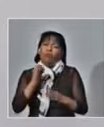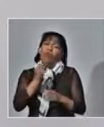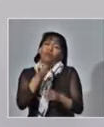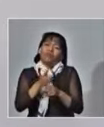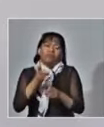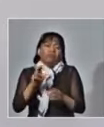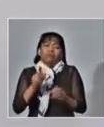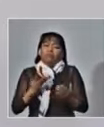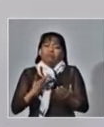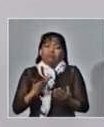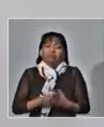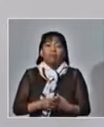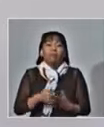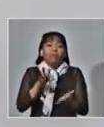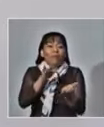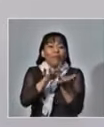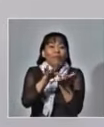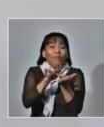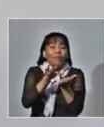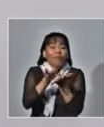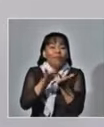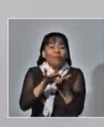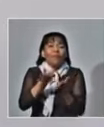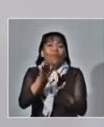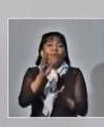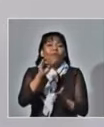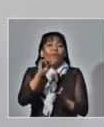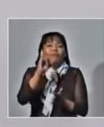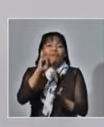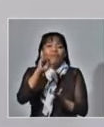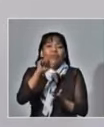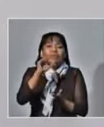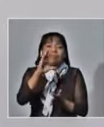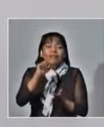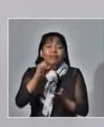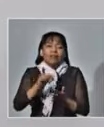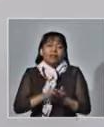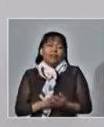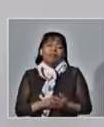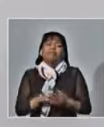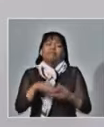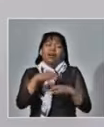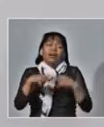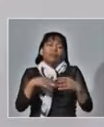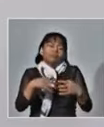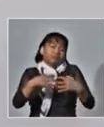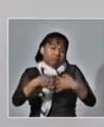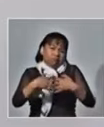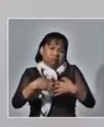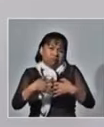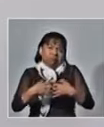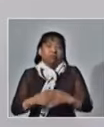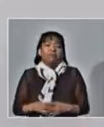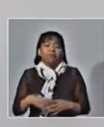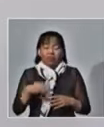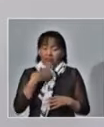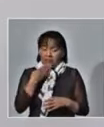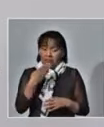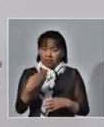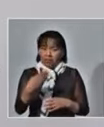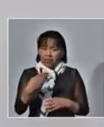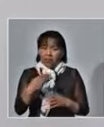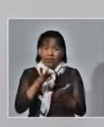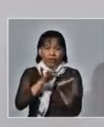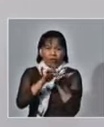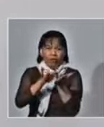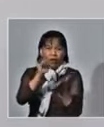Pero sobre todo, apoyos fiscales a microempresarios, medianas y pequeñas empresas. Porque qué bueno que se apoyó a Audi